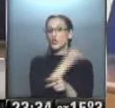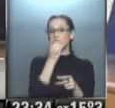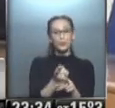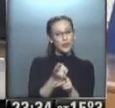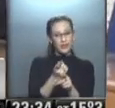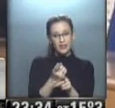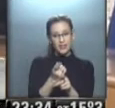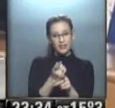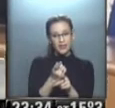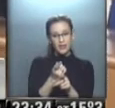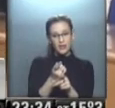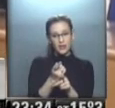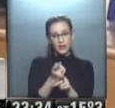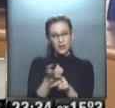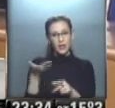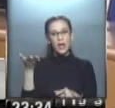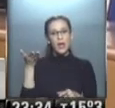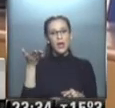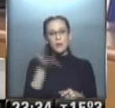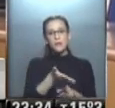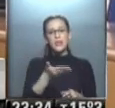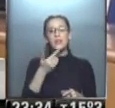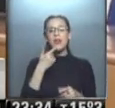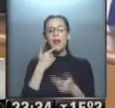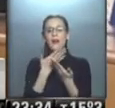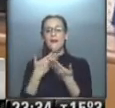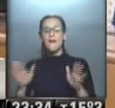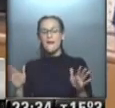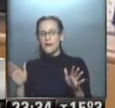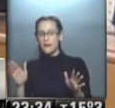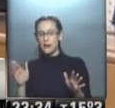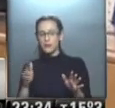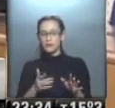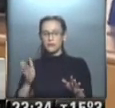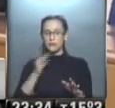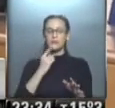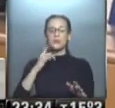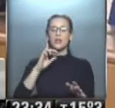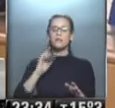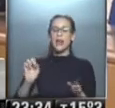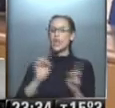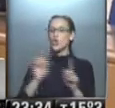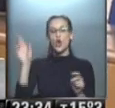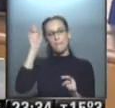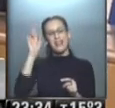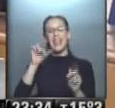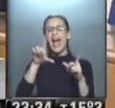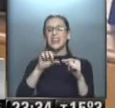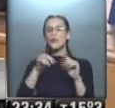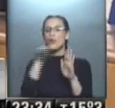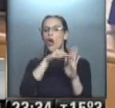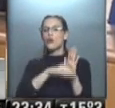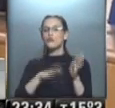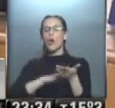recurrido, pide la excarcelación de la miembro de la ETA y dice, por unanimidad, que España vulneró un artículo del Convenio Europeo de Derechos